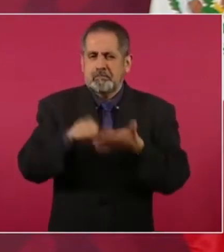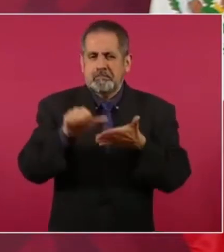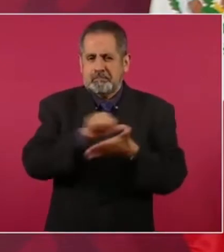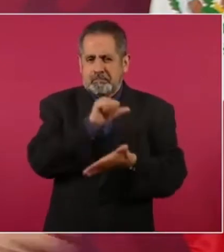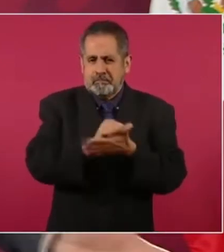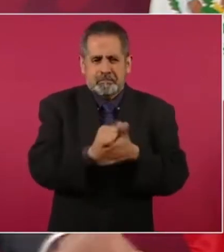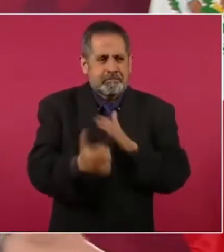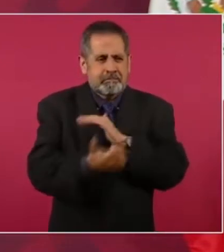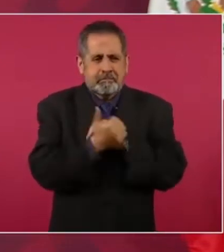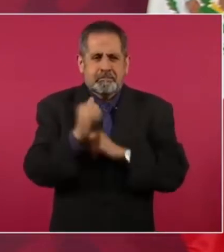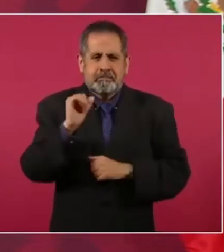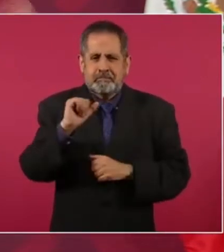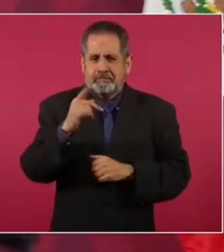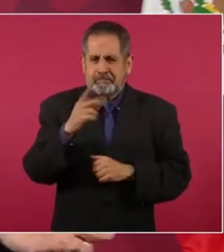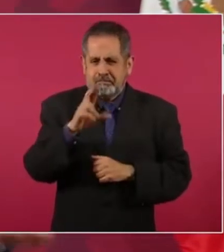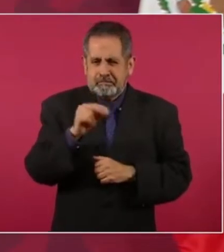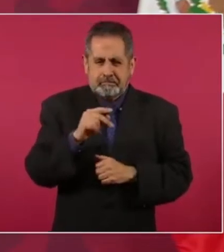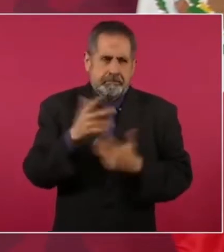porque es todo un plan.